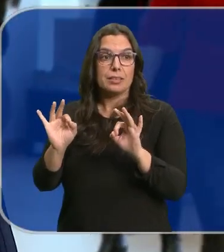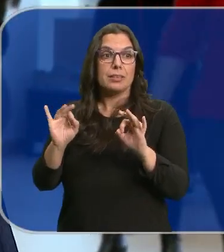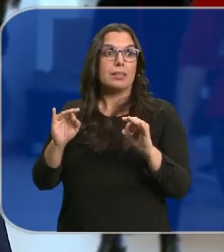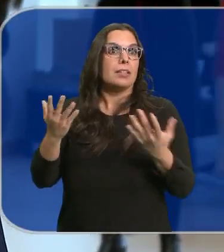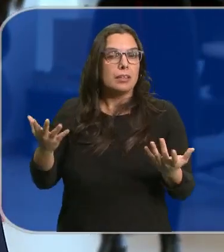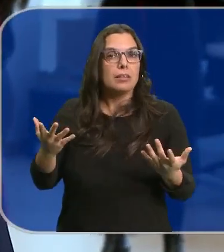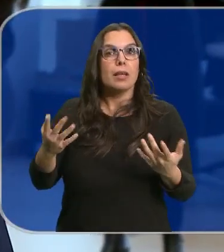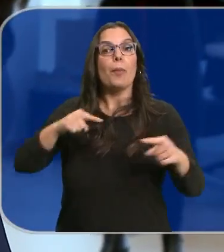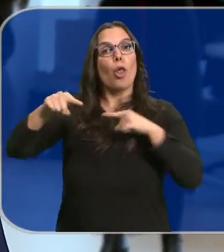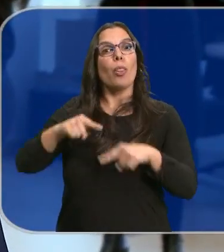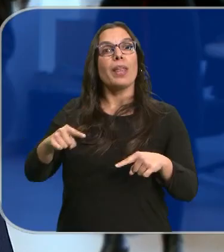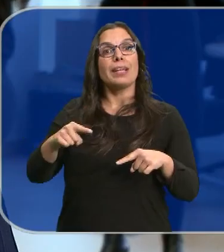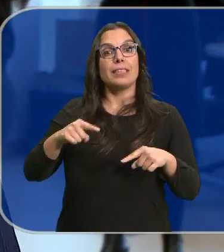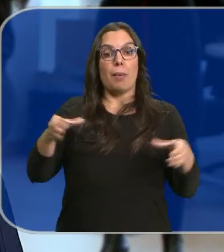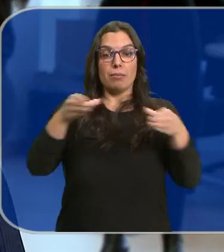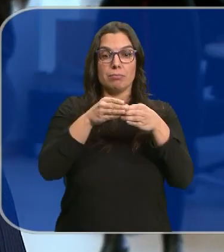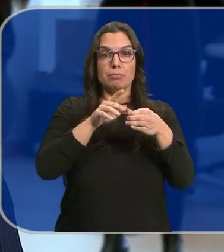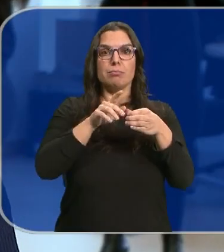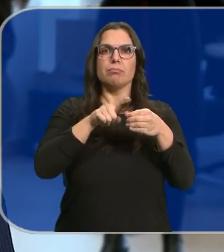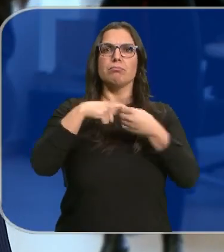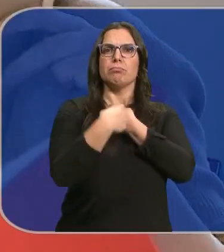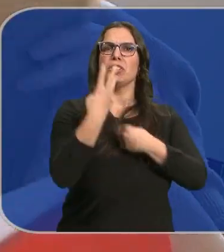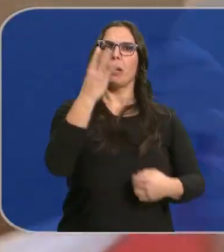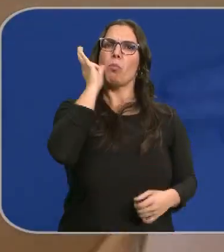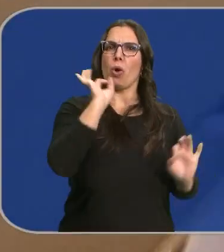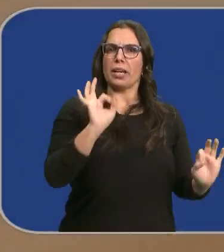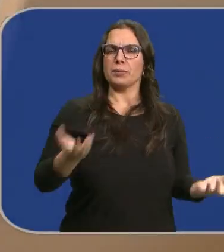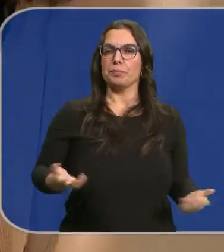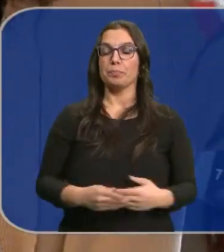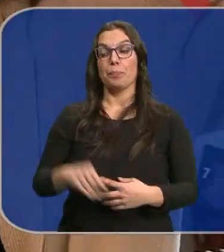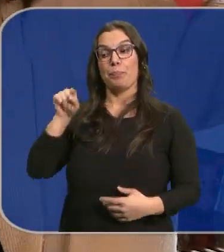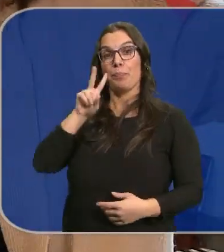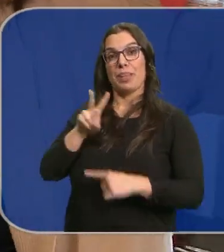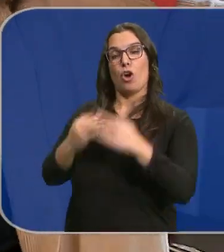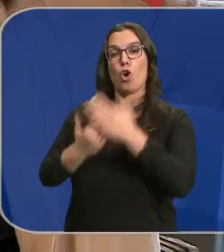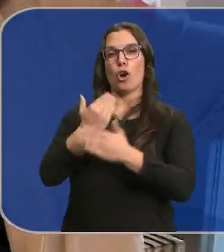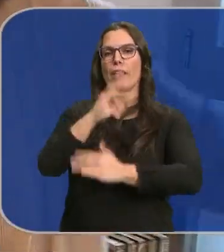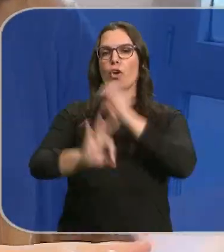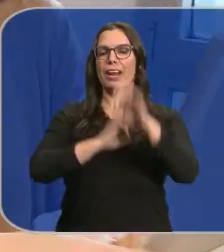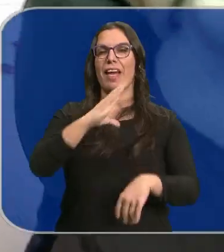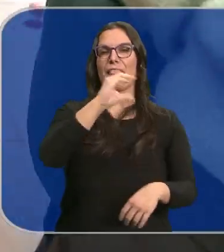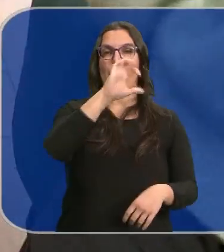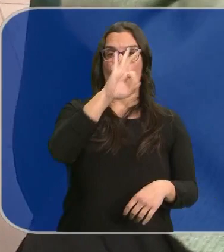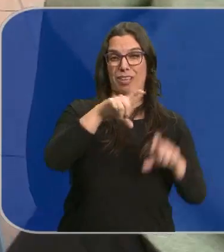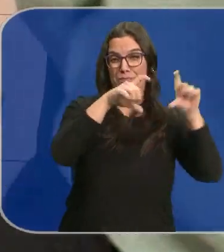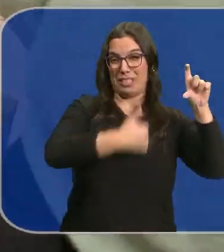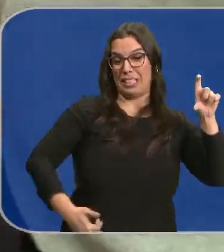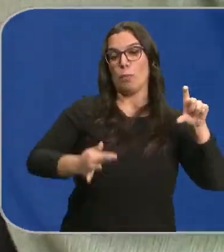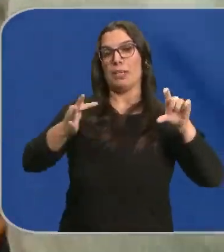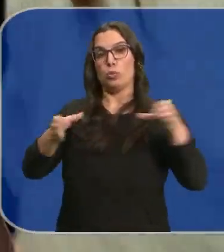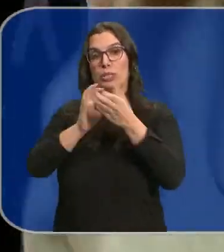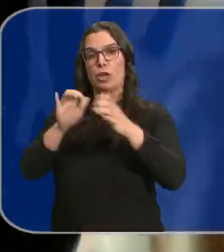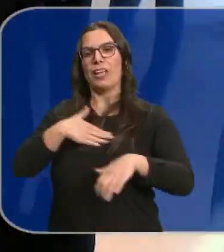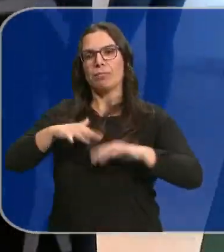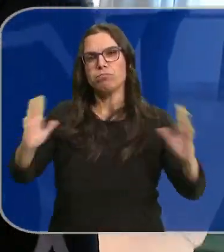en la directiva de nuestra empresa somos 3 mujeres ocupando cargos directivos. En estas jornadas que organizan COE y la Junta pretenden